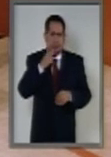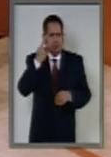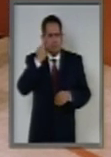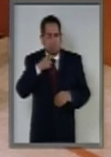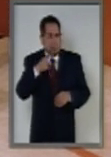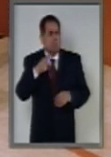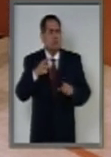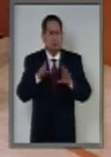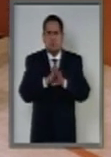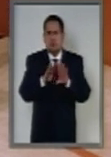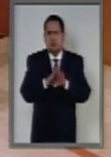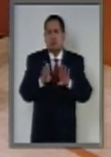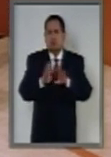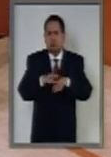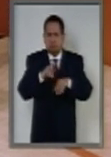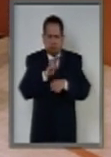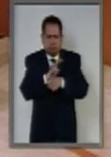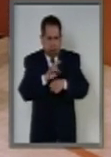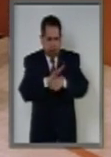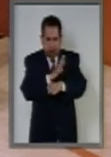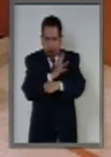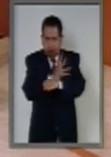una revisión más pulcra,